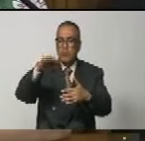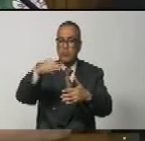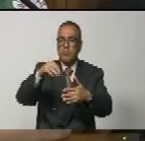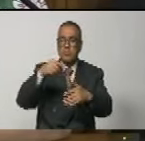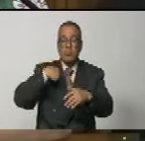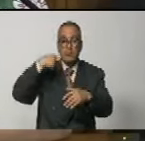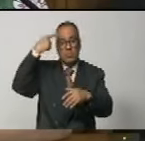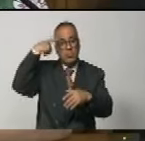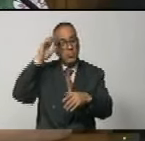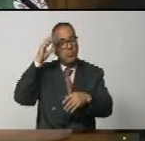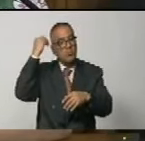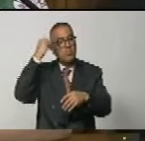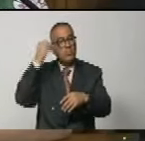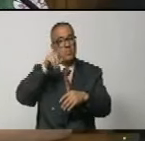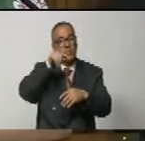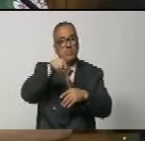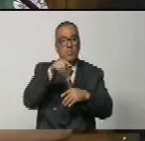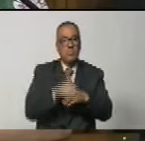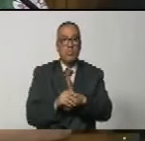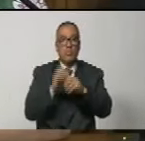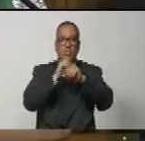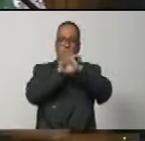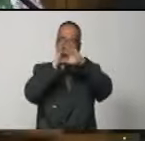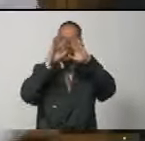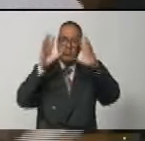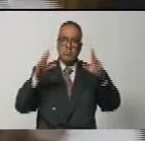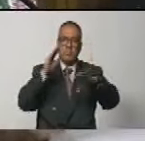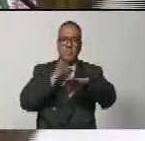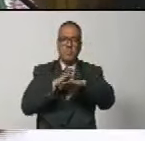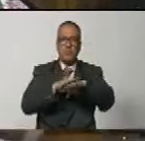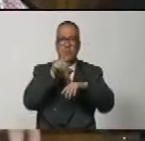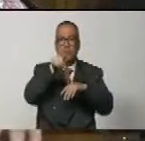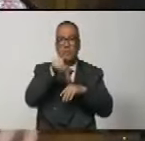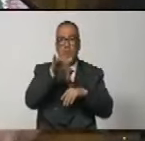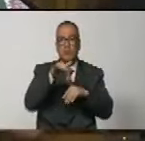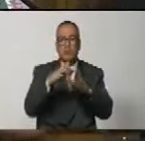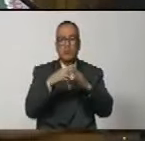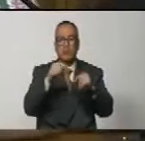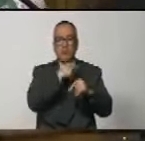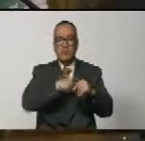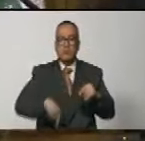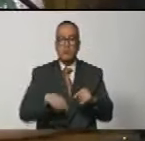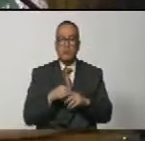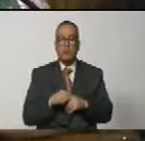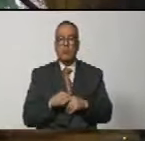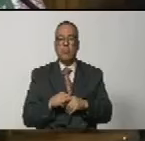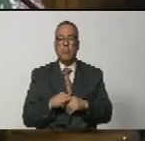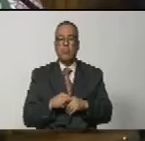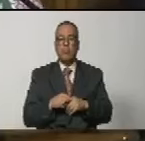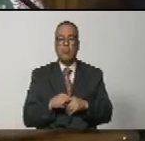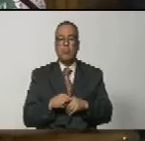estime pertinentes a los efectos del esclarecimiento de los hechos. Es todo, ciudadano presidente.